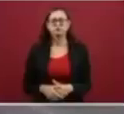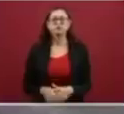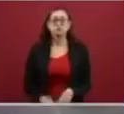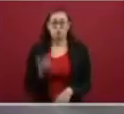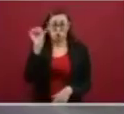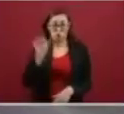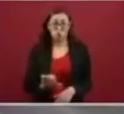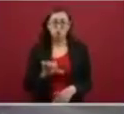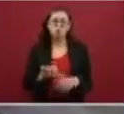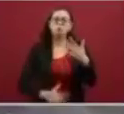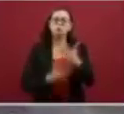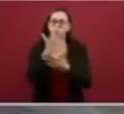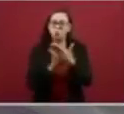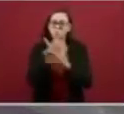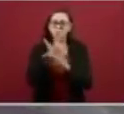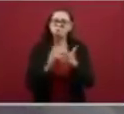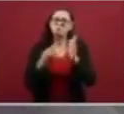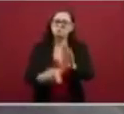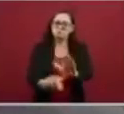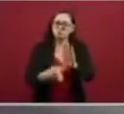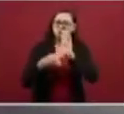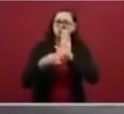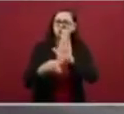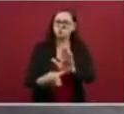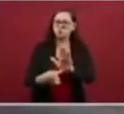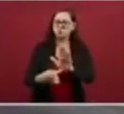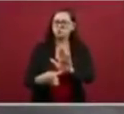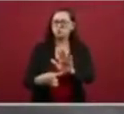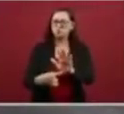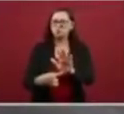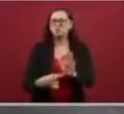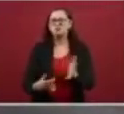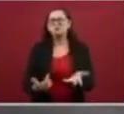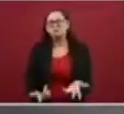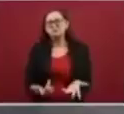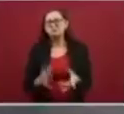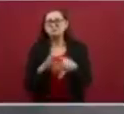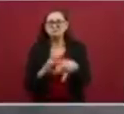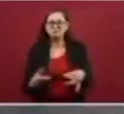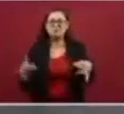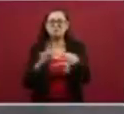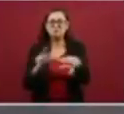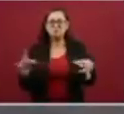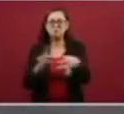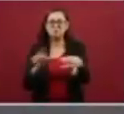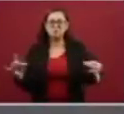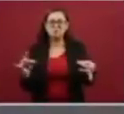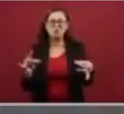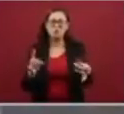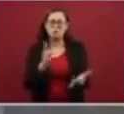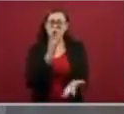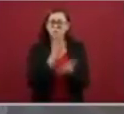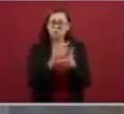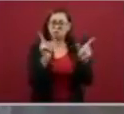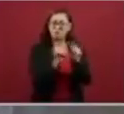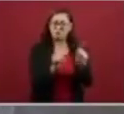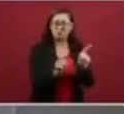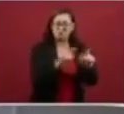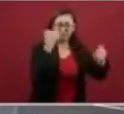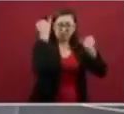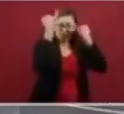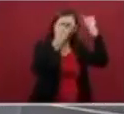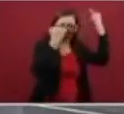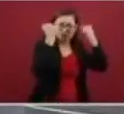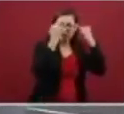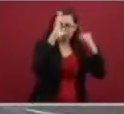vamos, no voy a detenerme en la elaboración de ideas y conceptos, sino